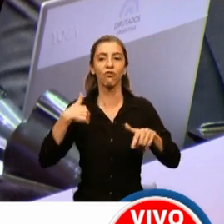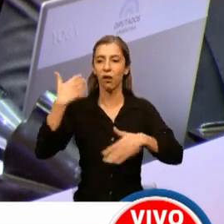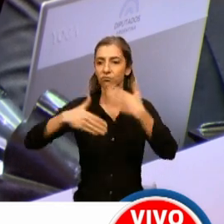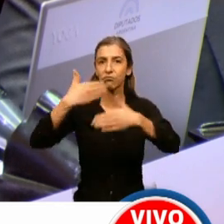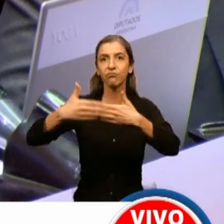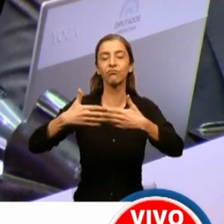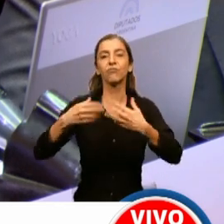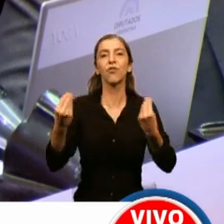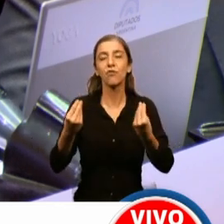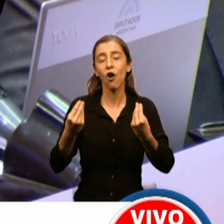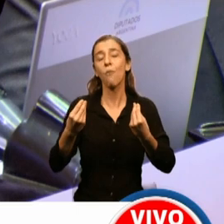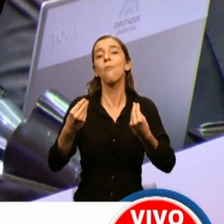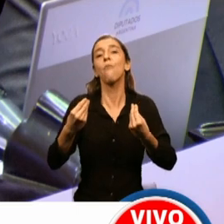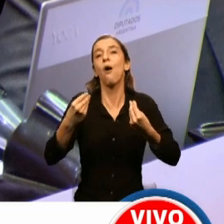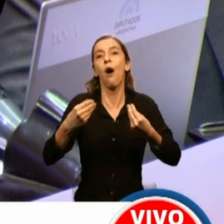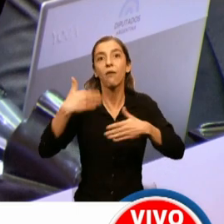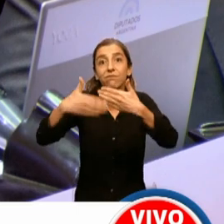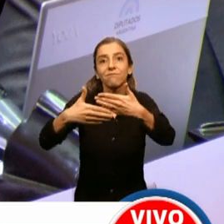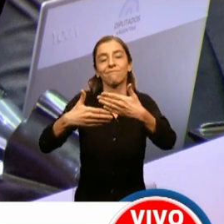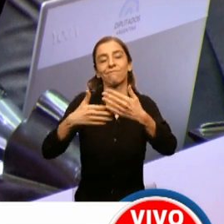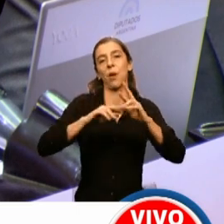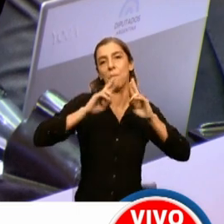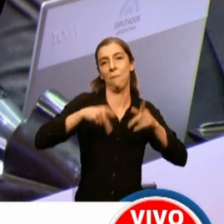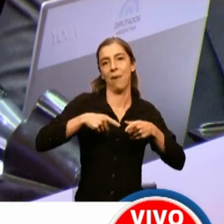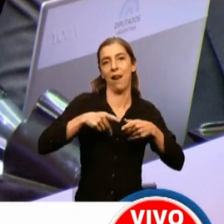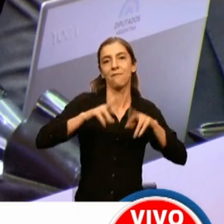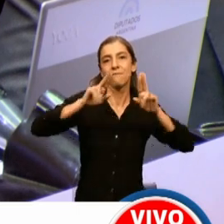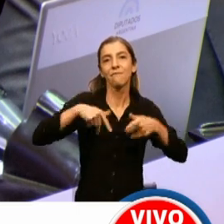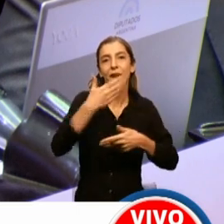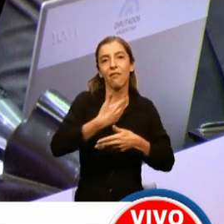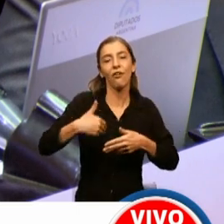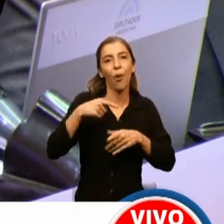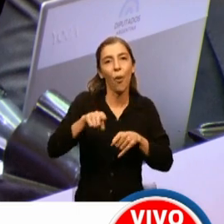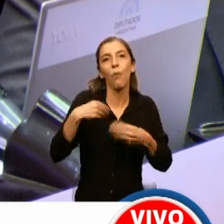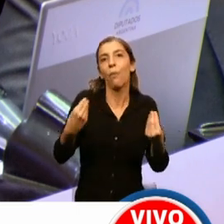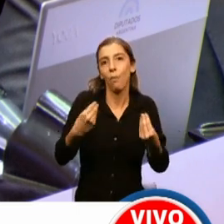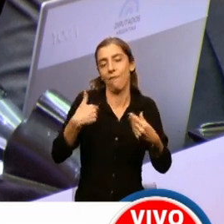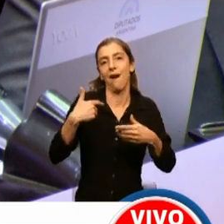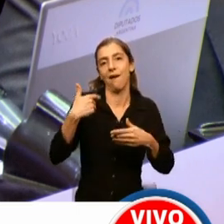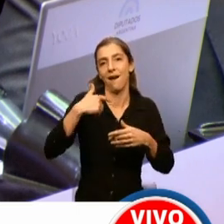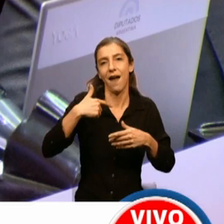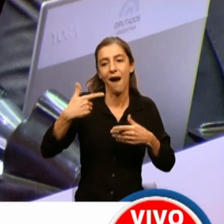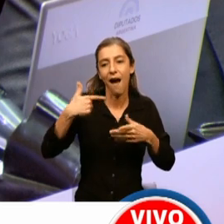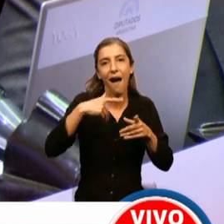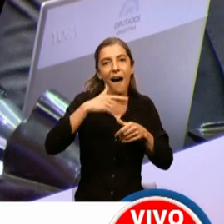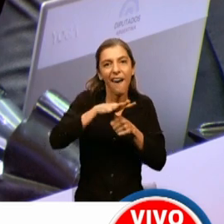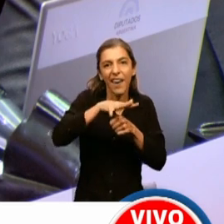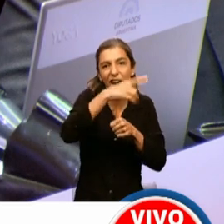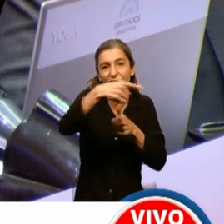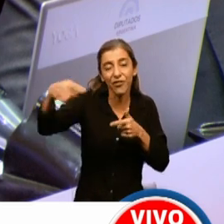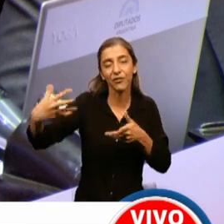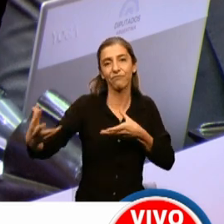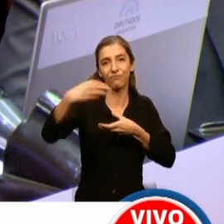políticas públicas con perspectivas de género desde la única manera y colocando a la persona en el centro